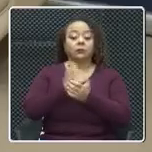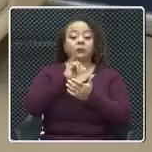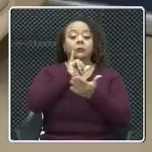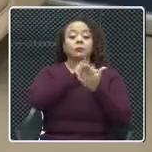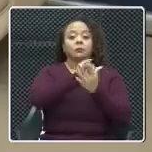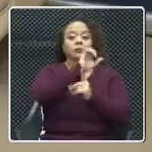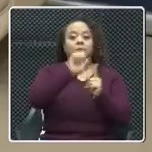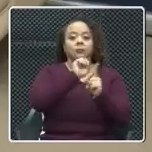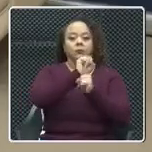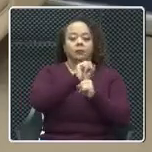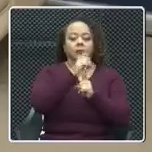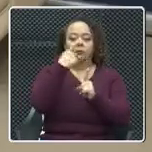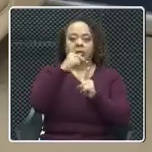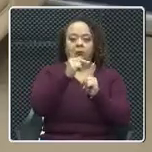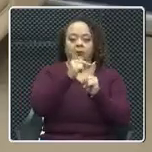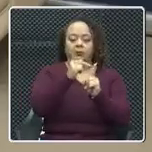condición,